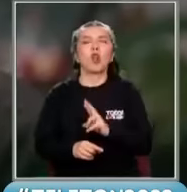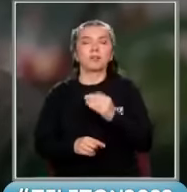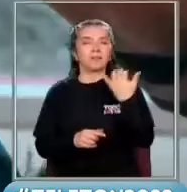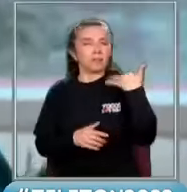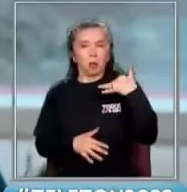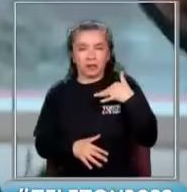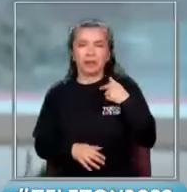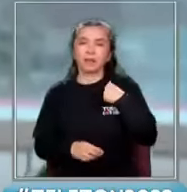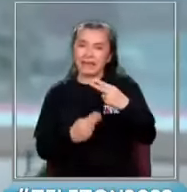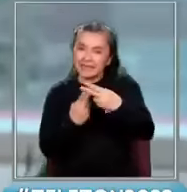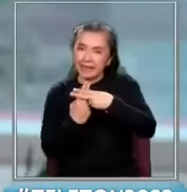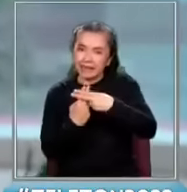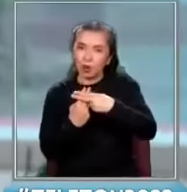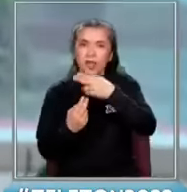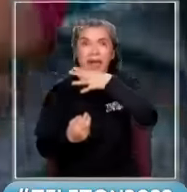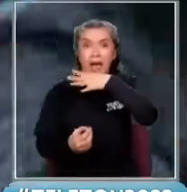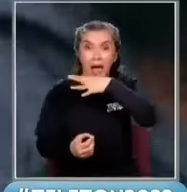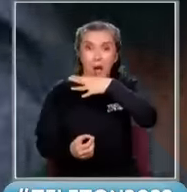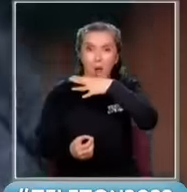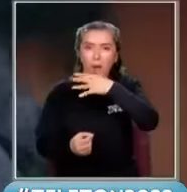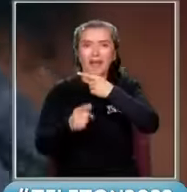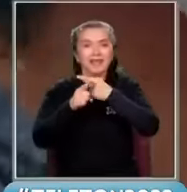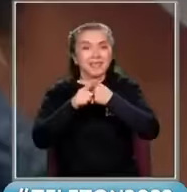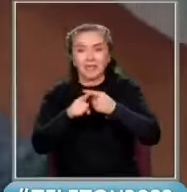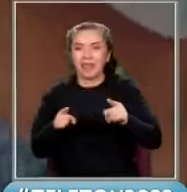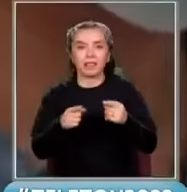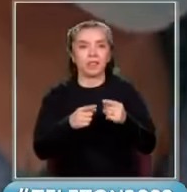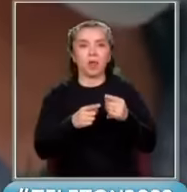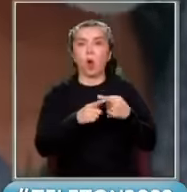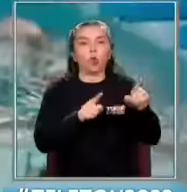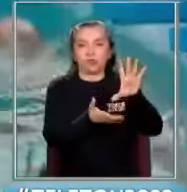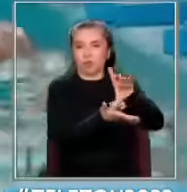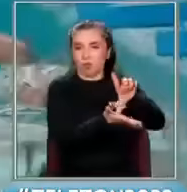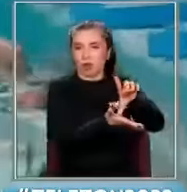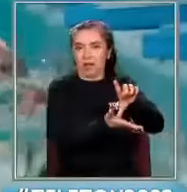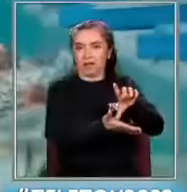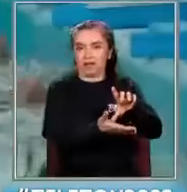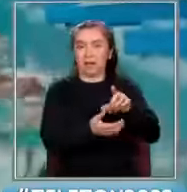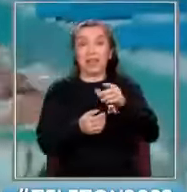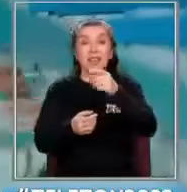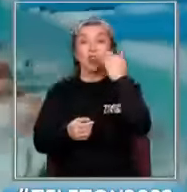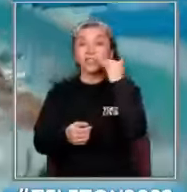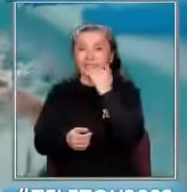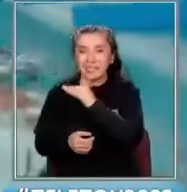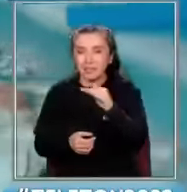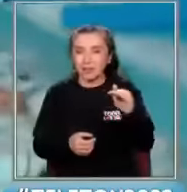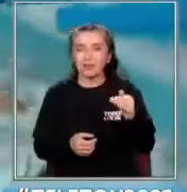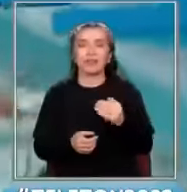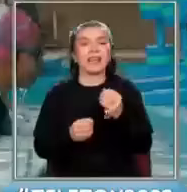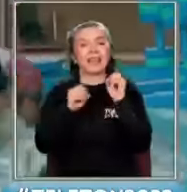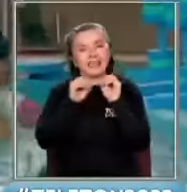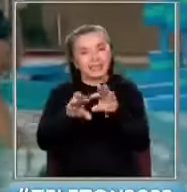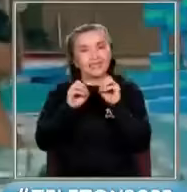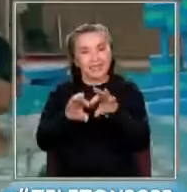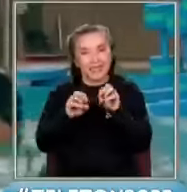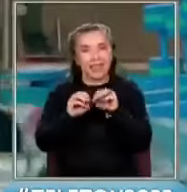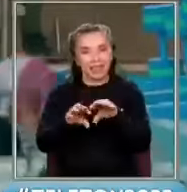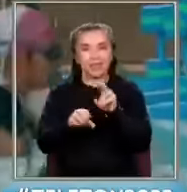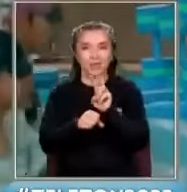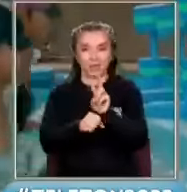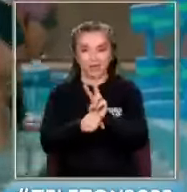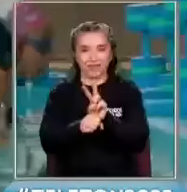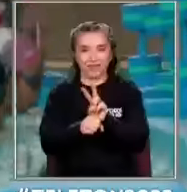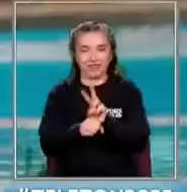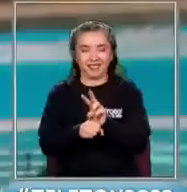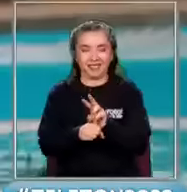en Teletón, en el agua, es distinto a estar en otra piscina. Los alumnos le han enseñado a él. Siempre está como la